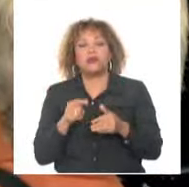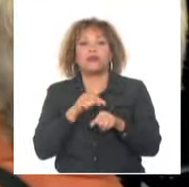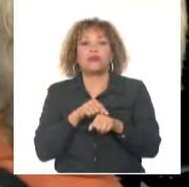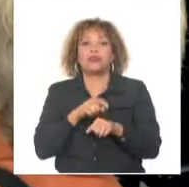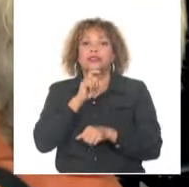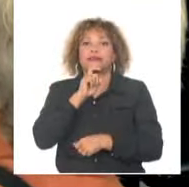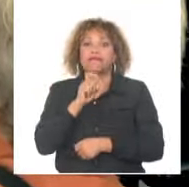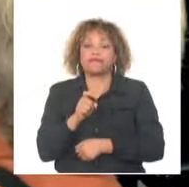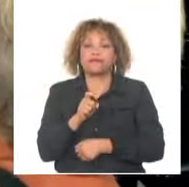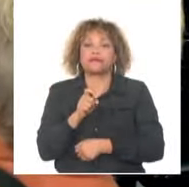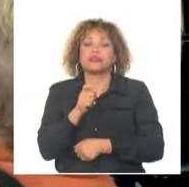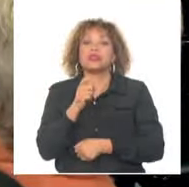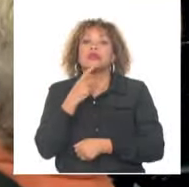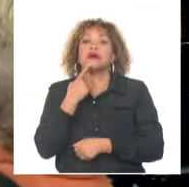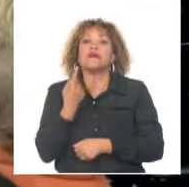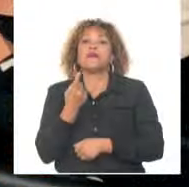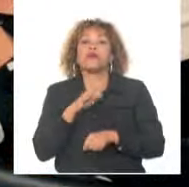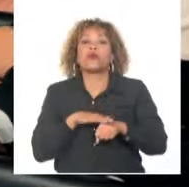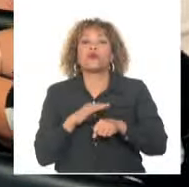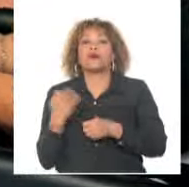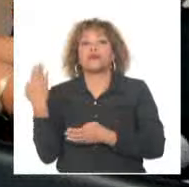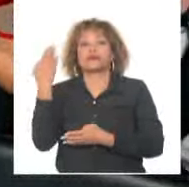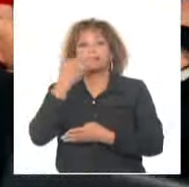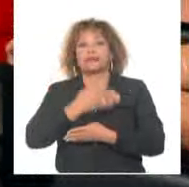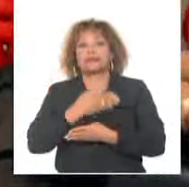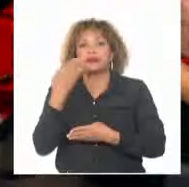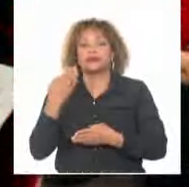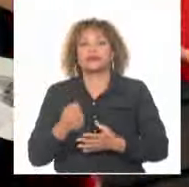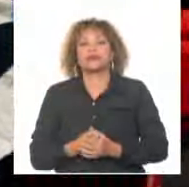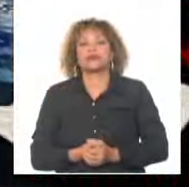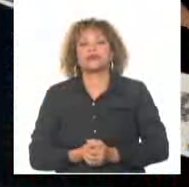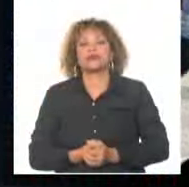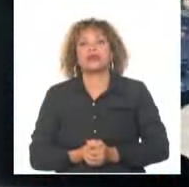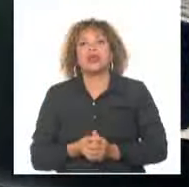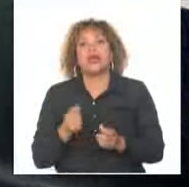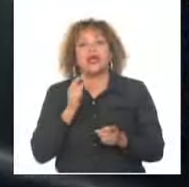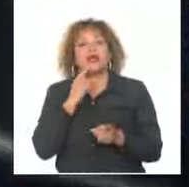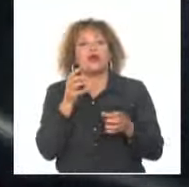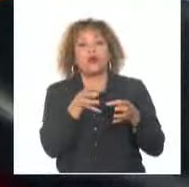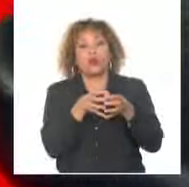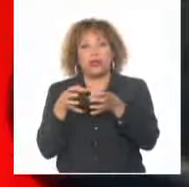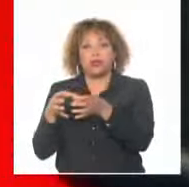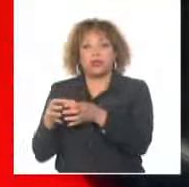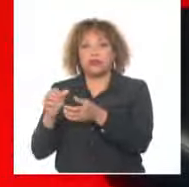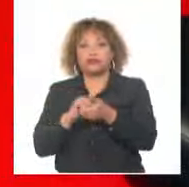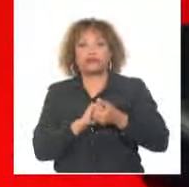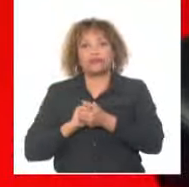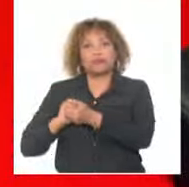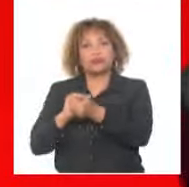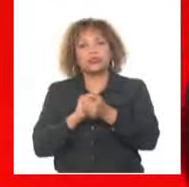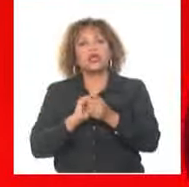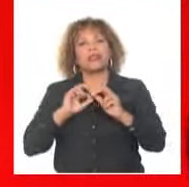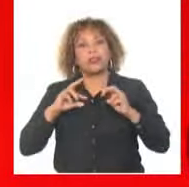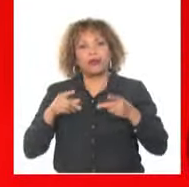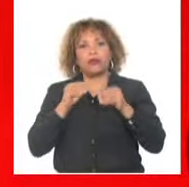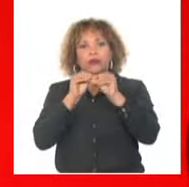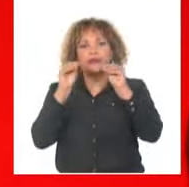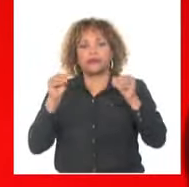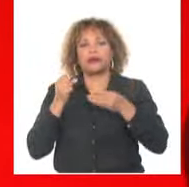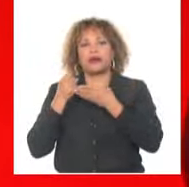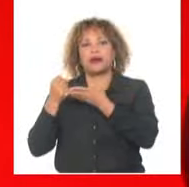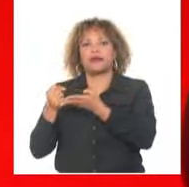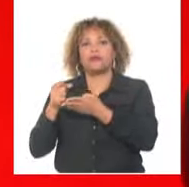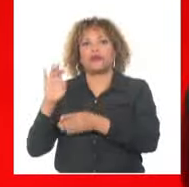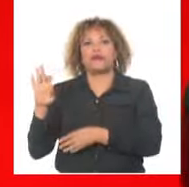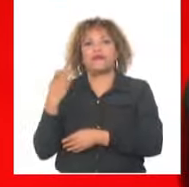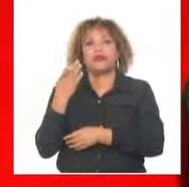adversas impuestas por el bloqueo estadounidense. Hoy, desde las organizaciones de solidaridad, se hace un nuevo llamado a la cooperación entre Francia y